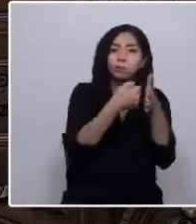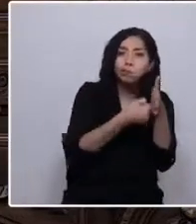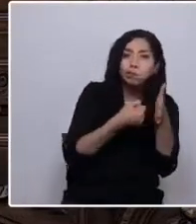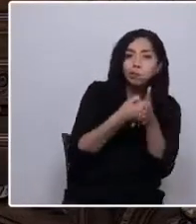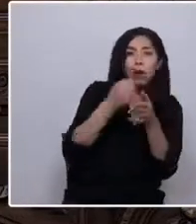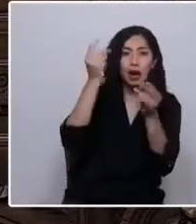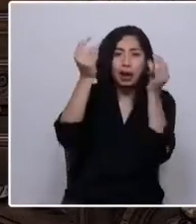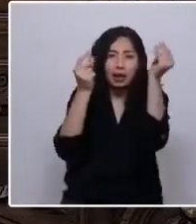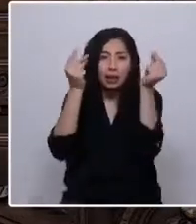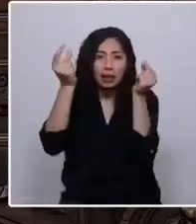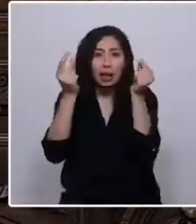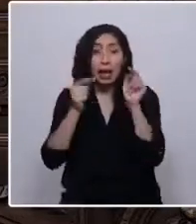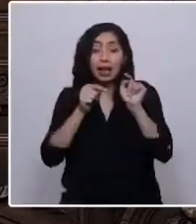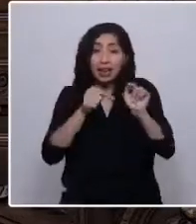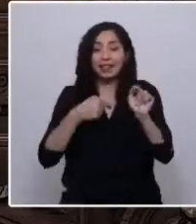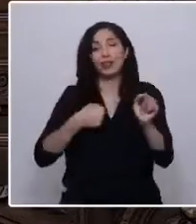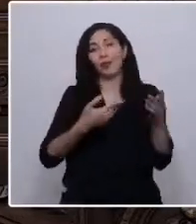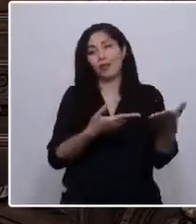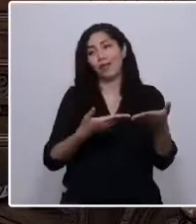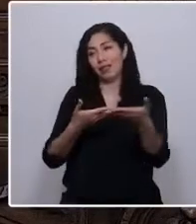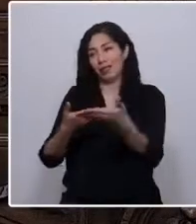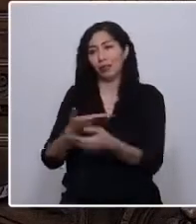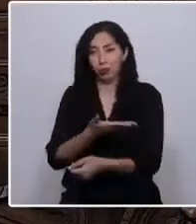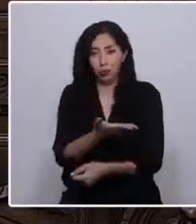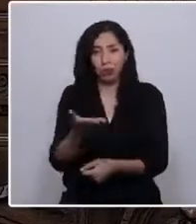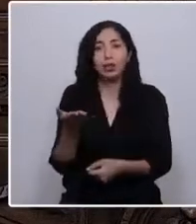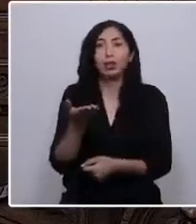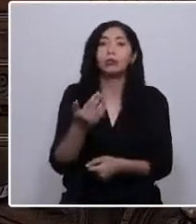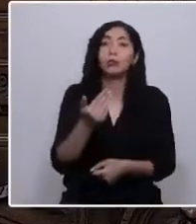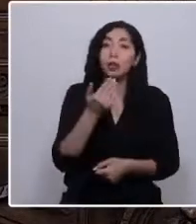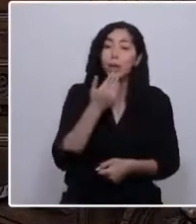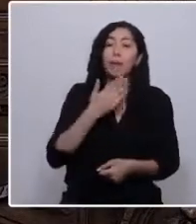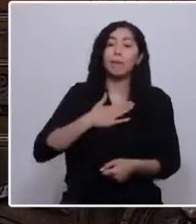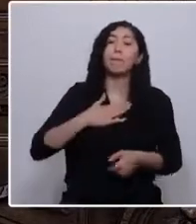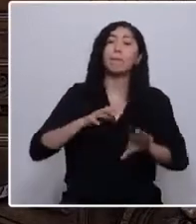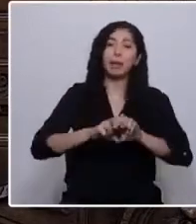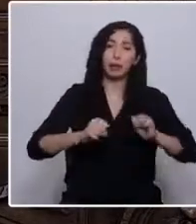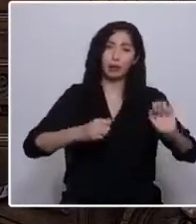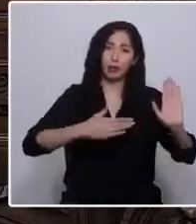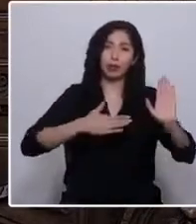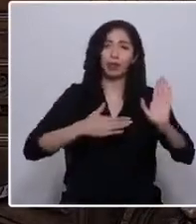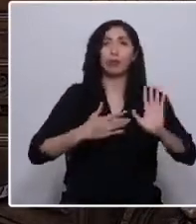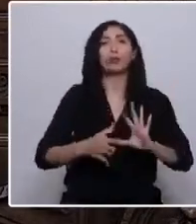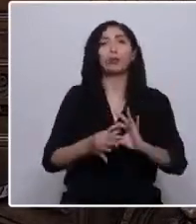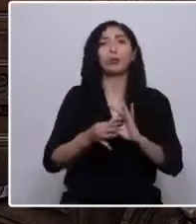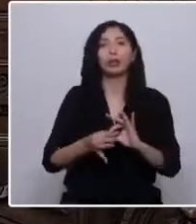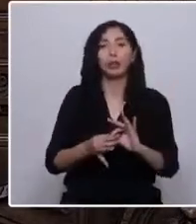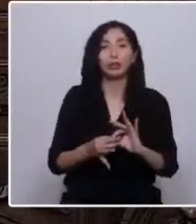Esa es una invitación, pero también es mi compromiso. Muchas gracias.